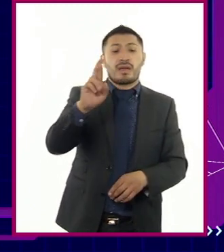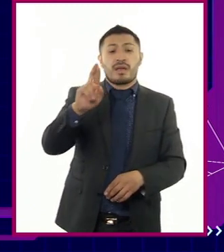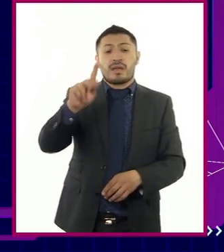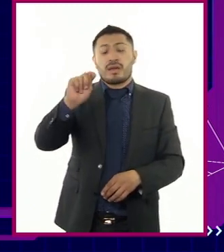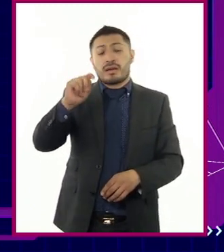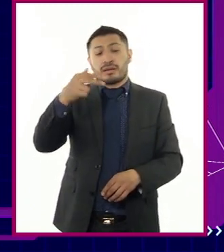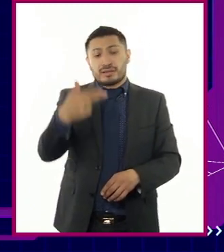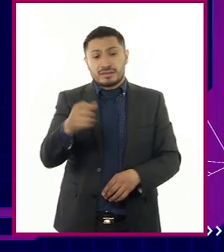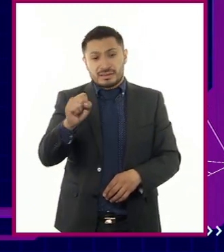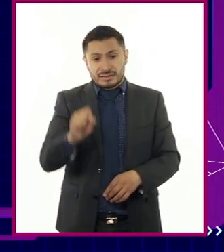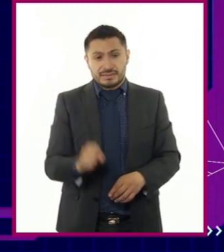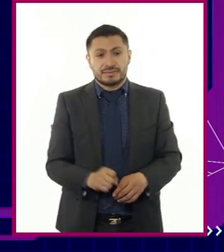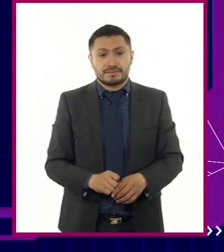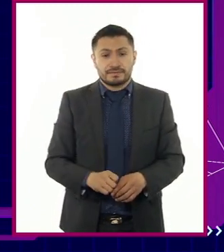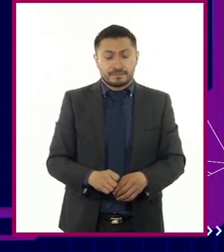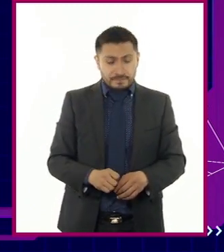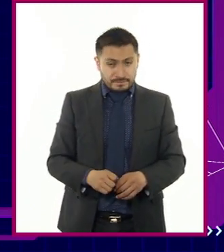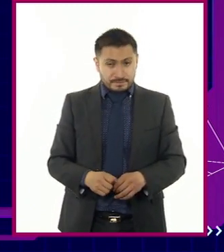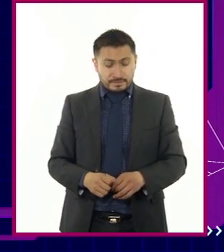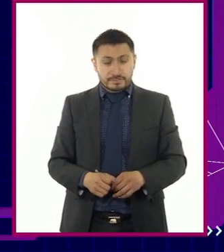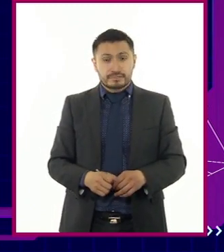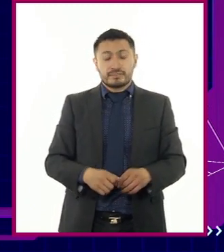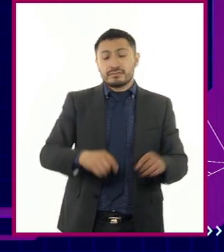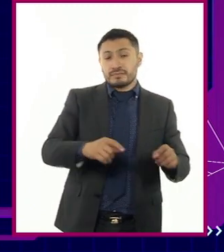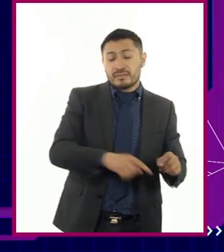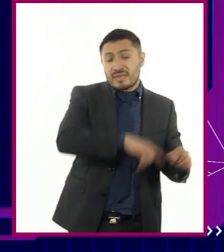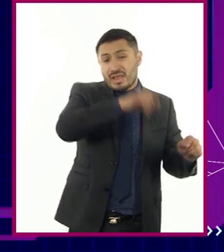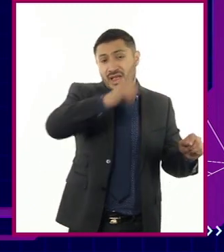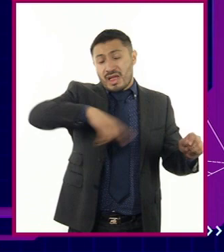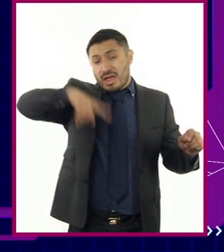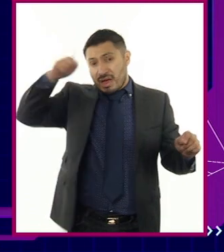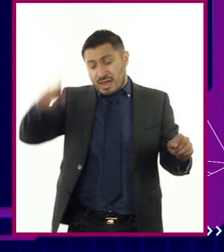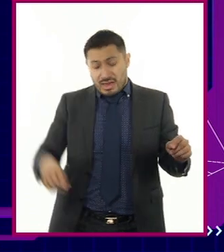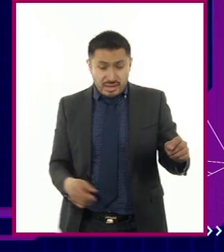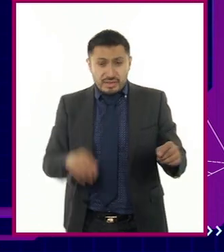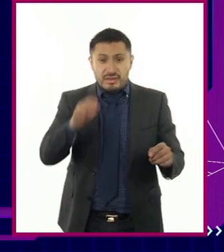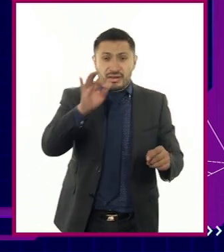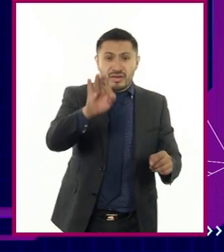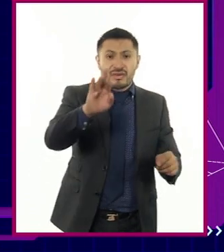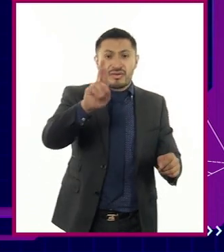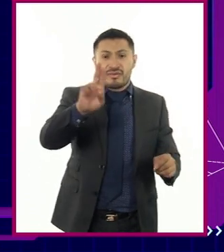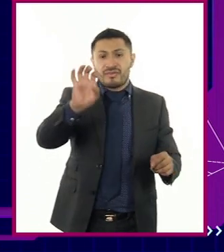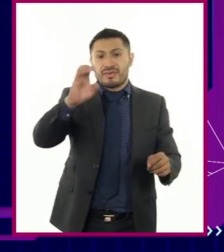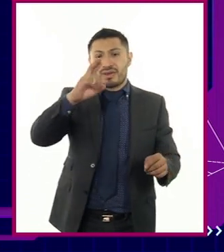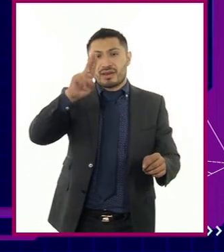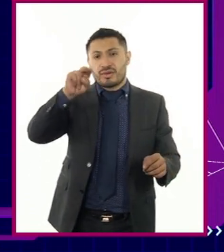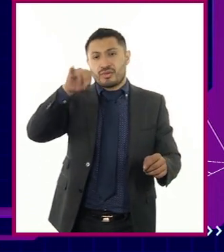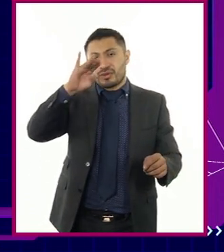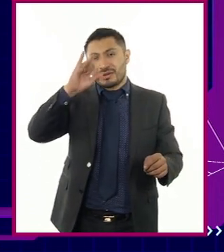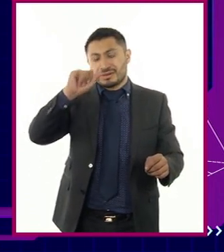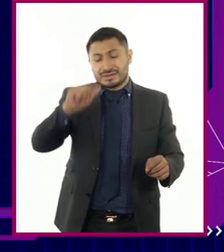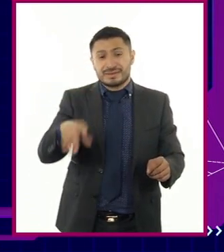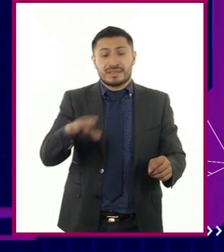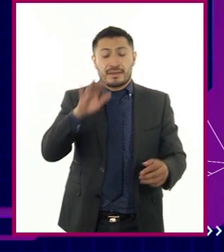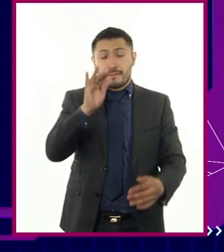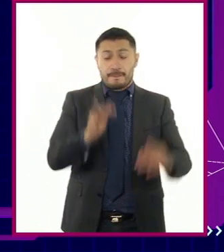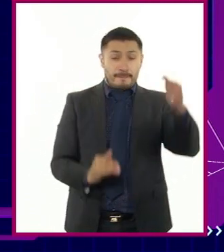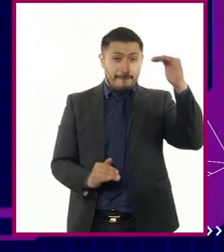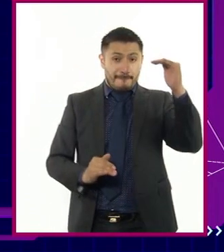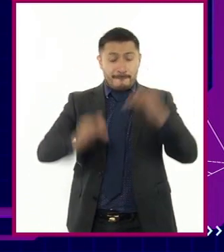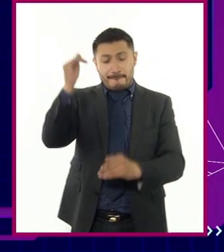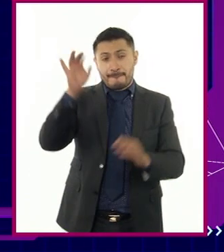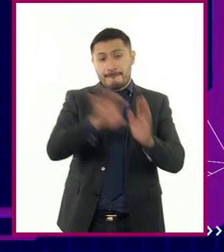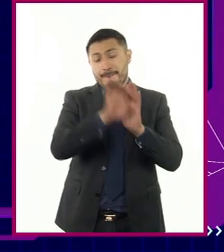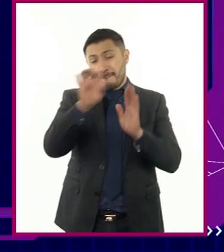por segundo. La longitud de onda y la frecuencia son inversamente proporcionales, es decir, mientras